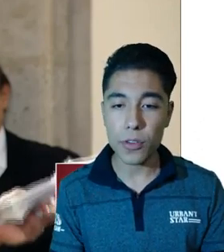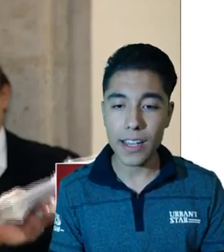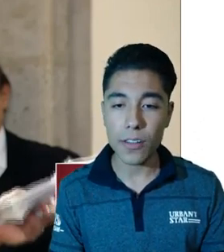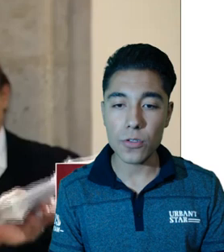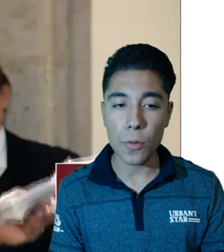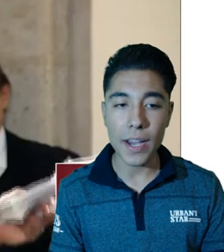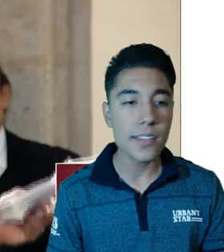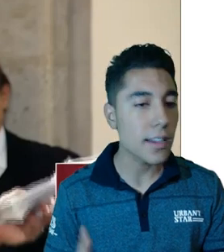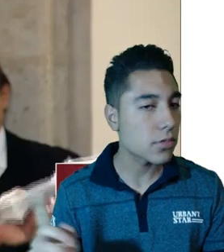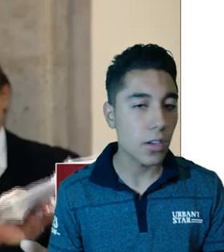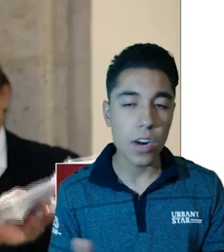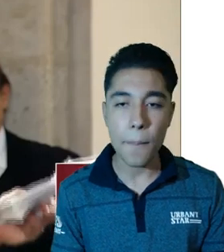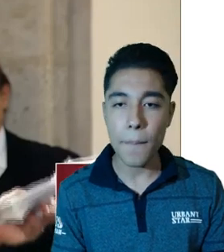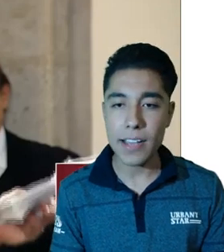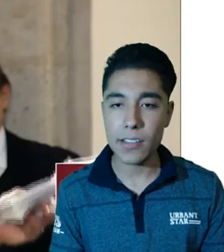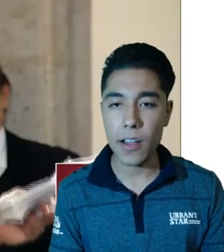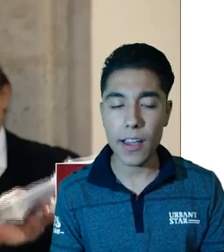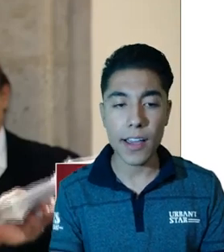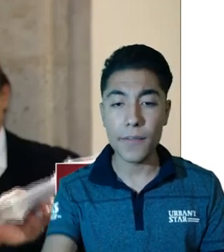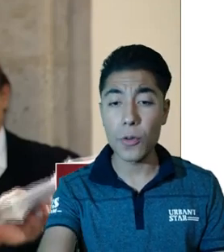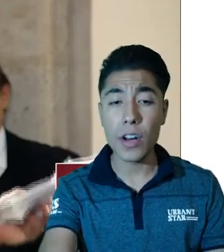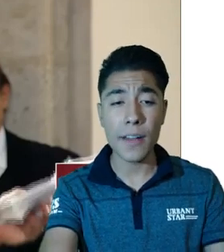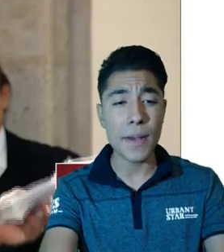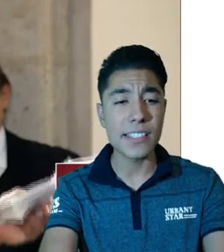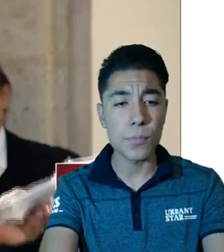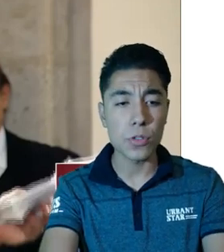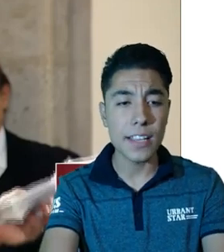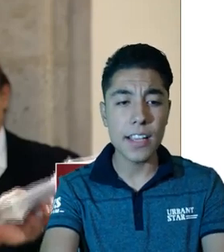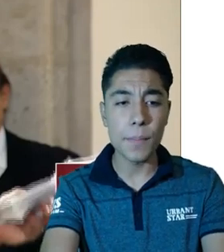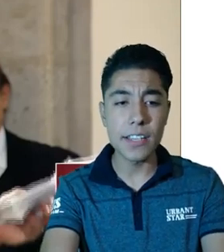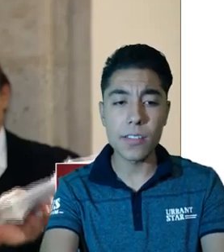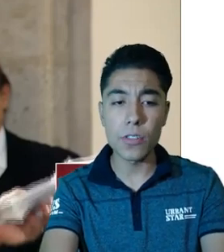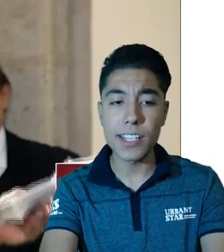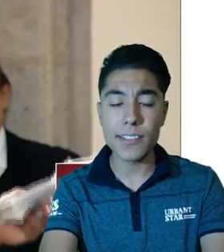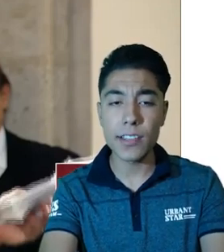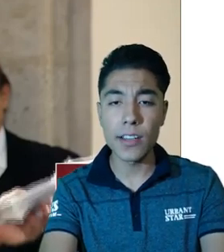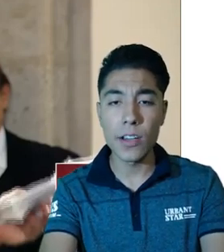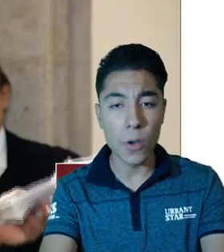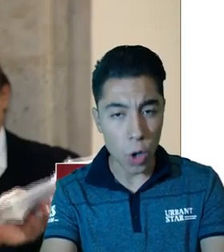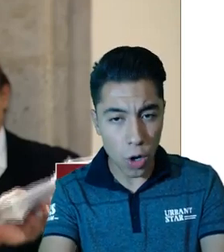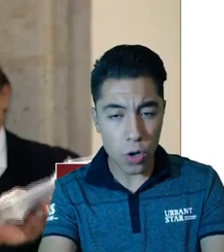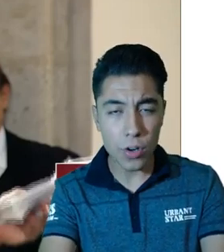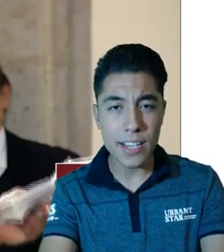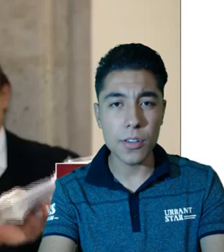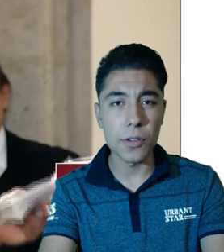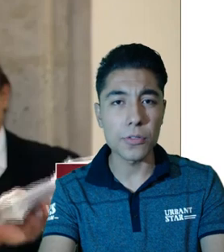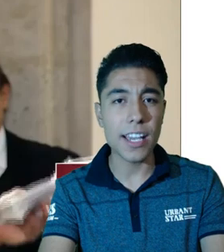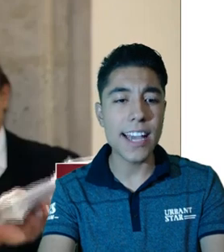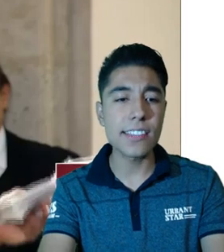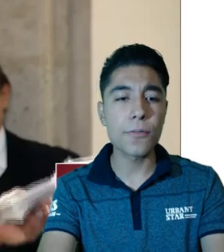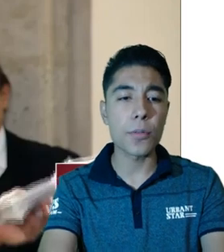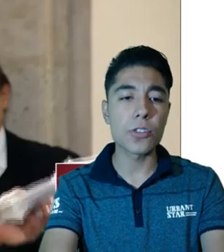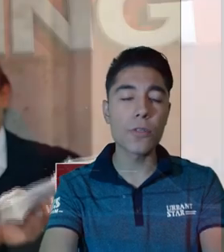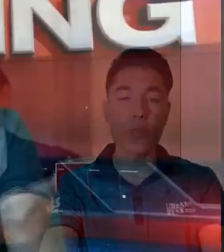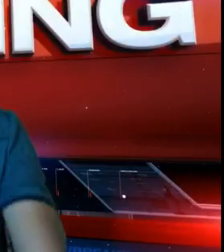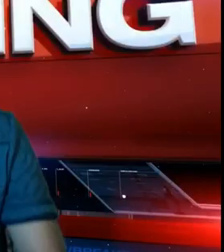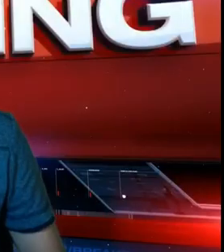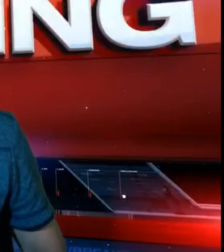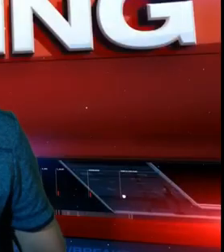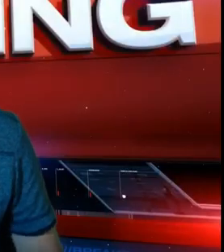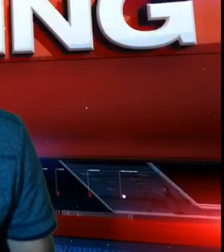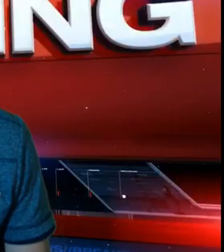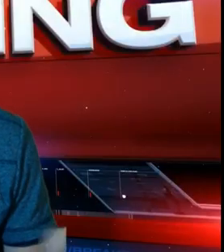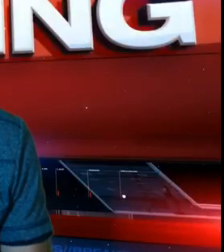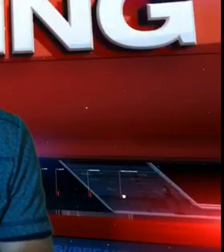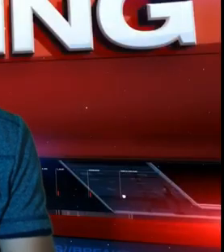muy importante en nuestro país, si no la más figura más importante del país. Entonces, ojo con eso, amigos. Esta información, por supuesto,